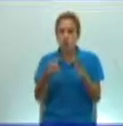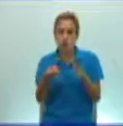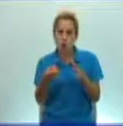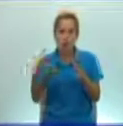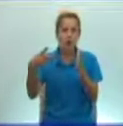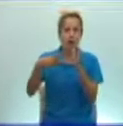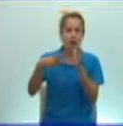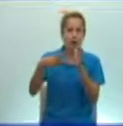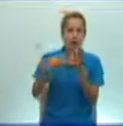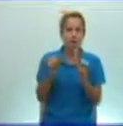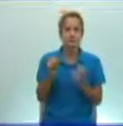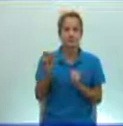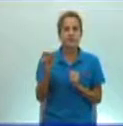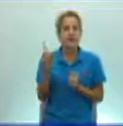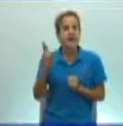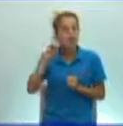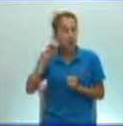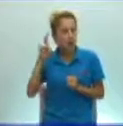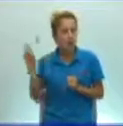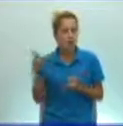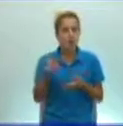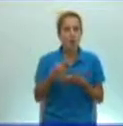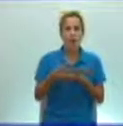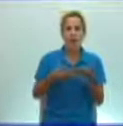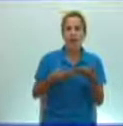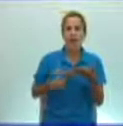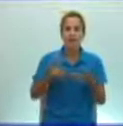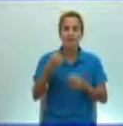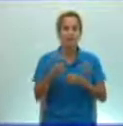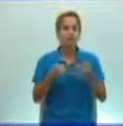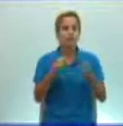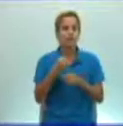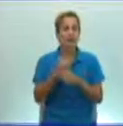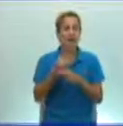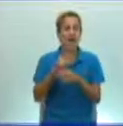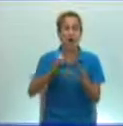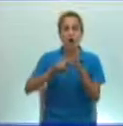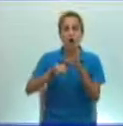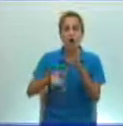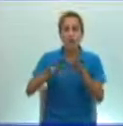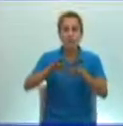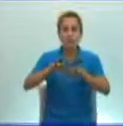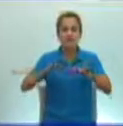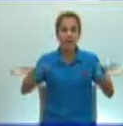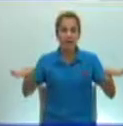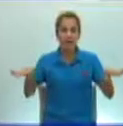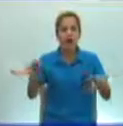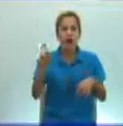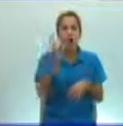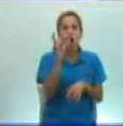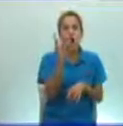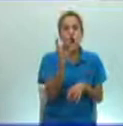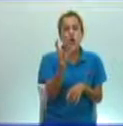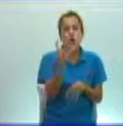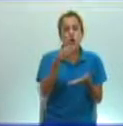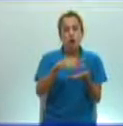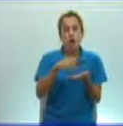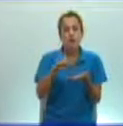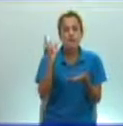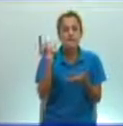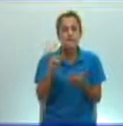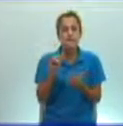puntuación. Recordemos que en las cartas se utiliza la coma para separar el lugar y la fecha y se usa